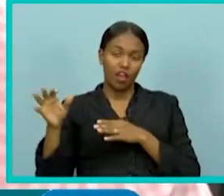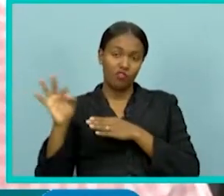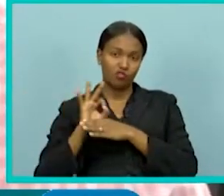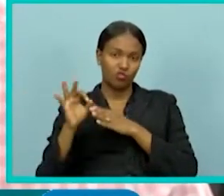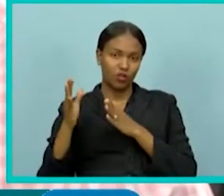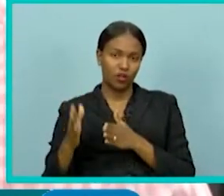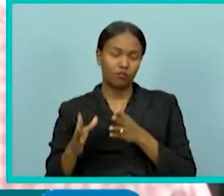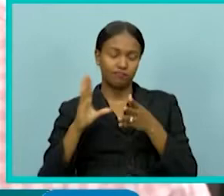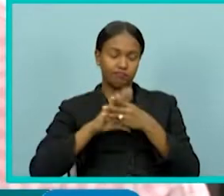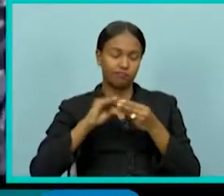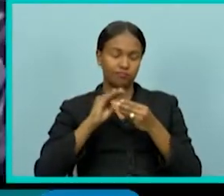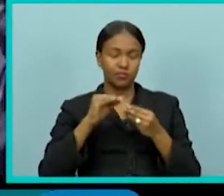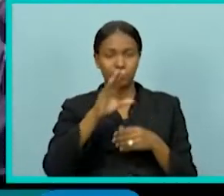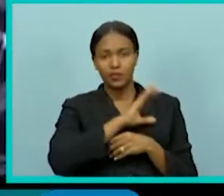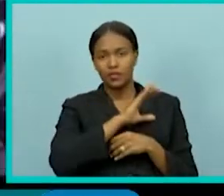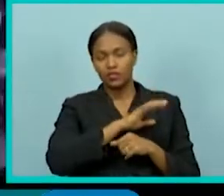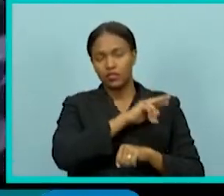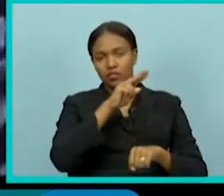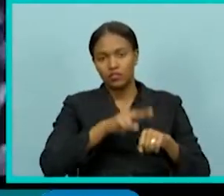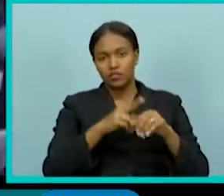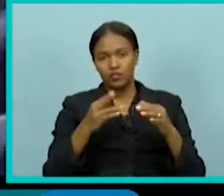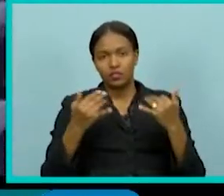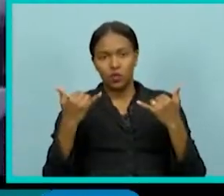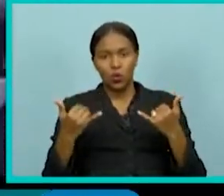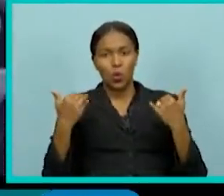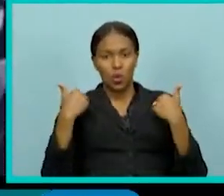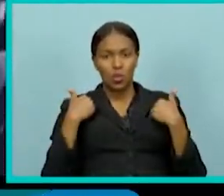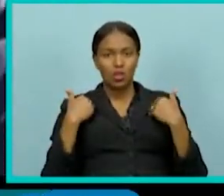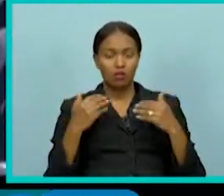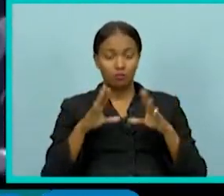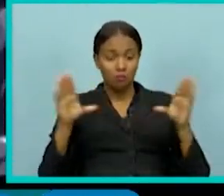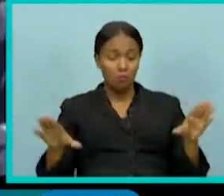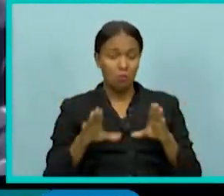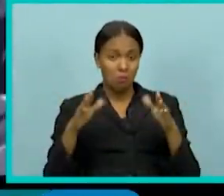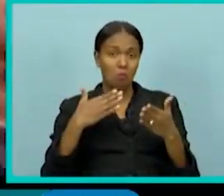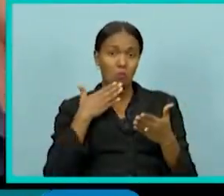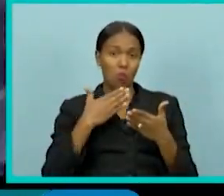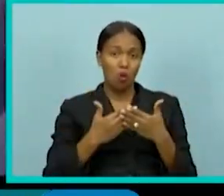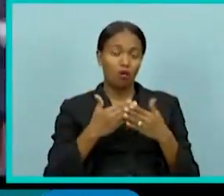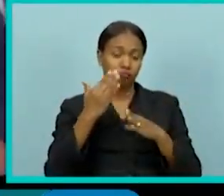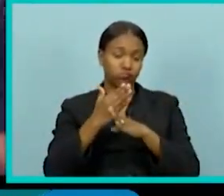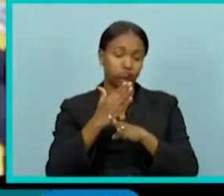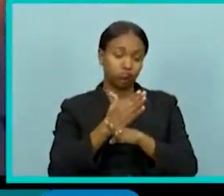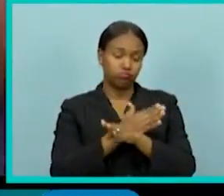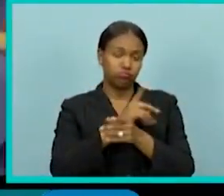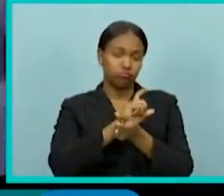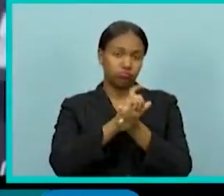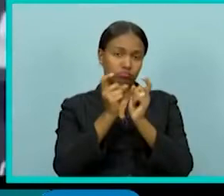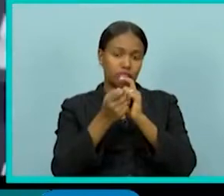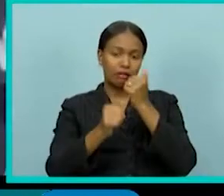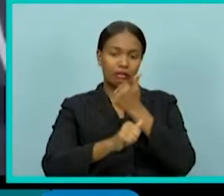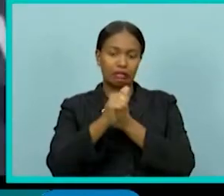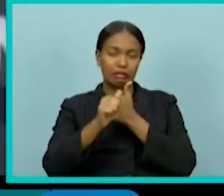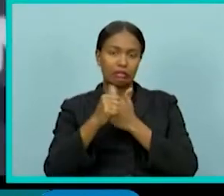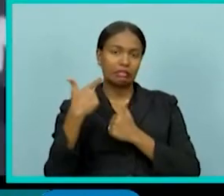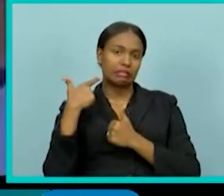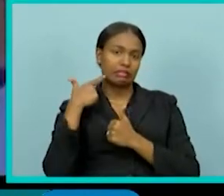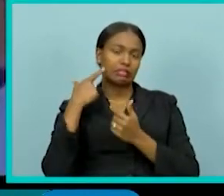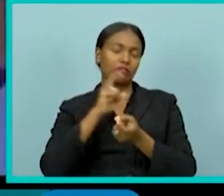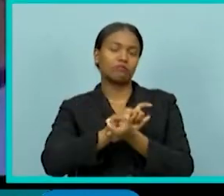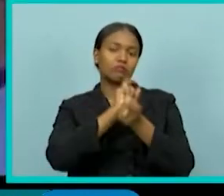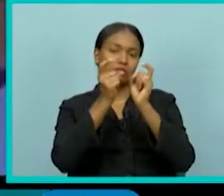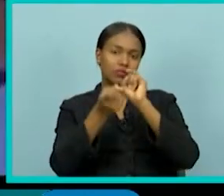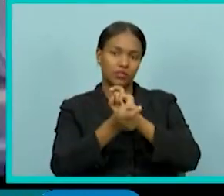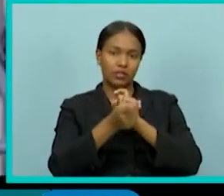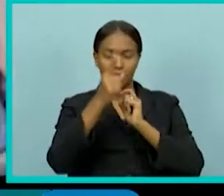Empresarial manifestó que la Policía Nacional está dando pasos certeros en dirección a erradicar la delincuencia en beneficio de